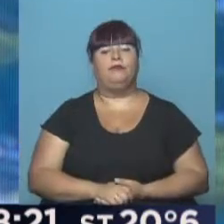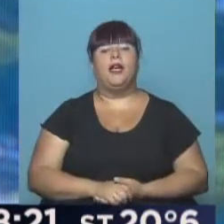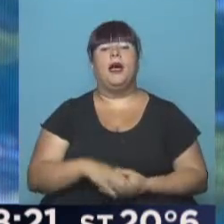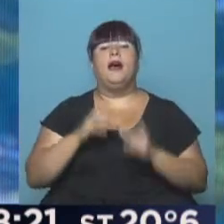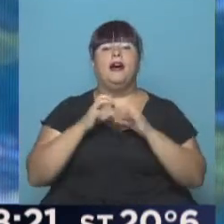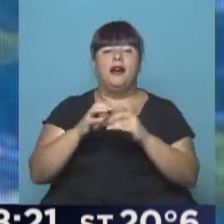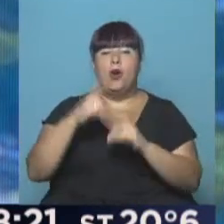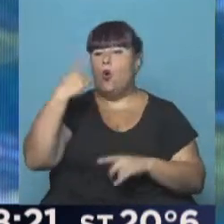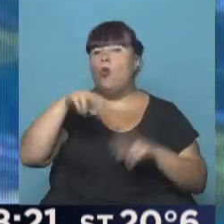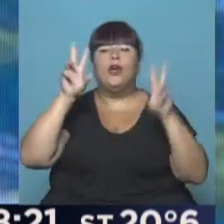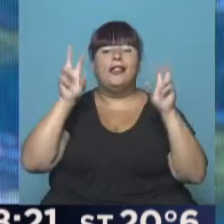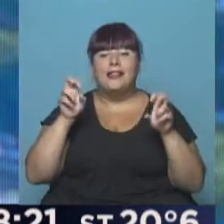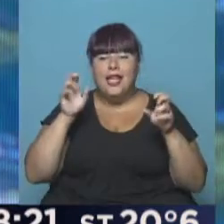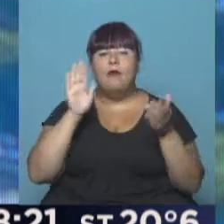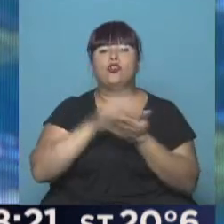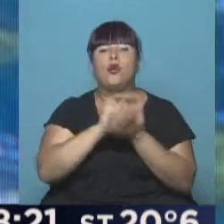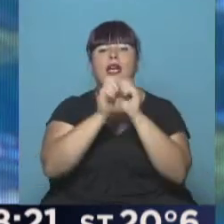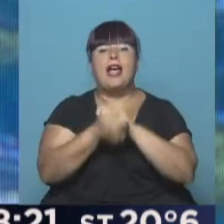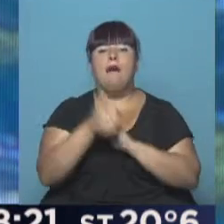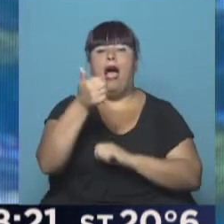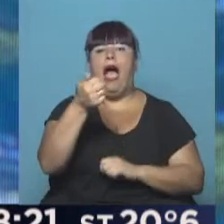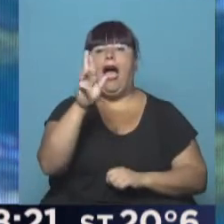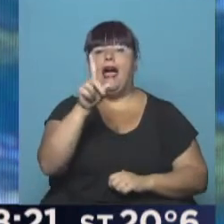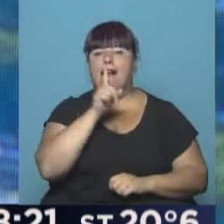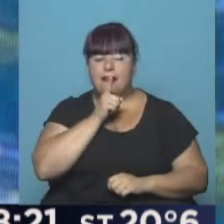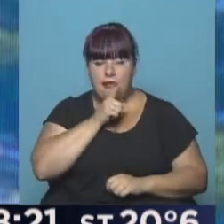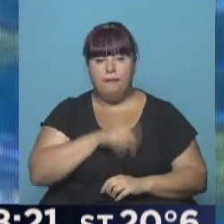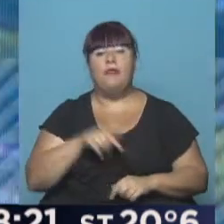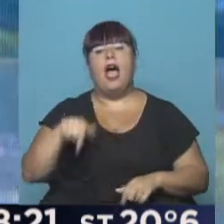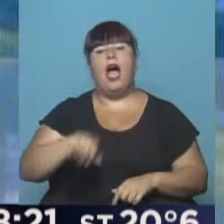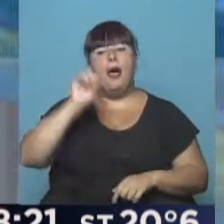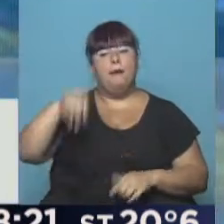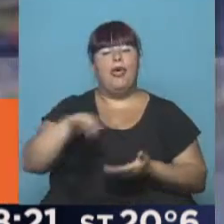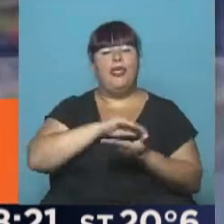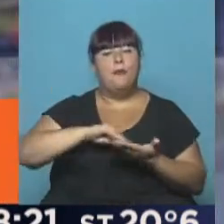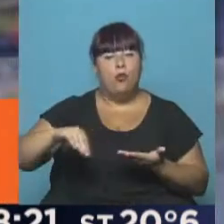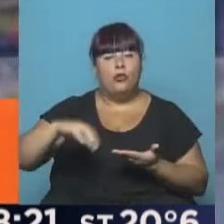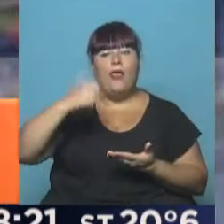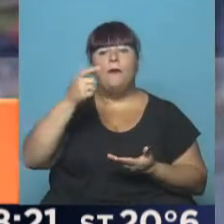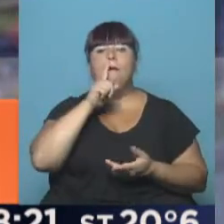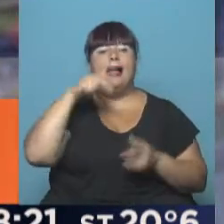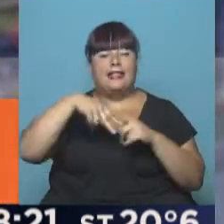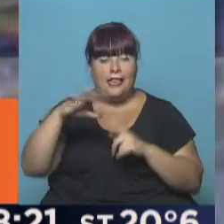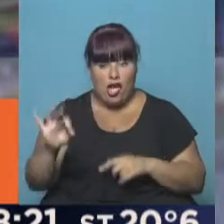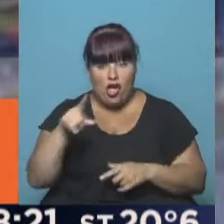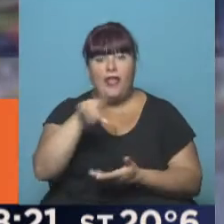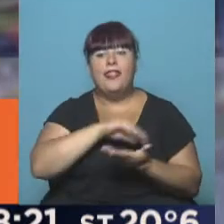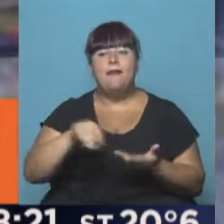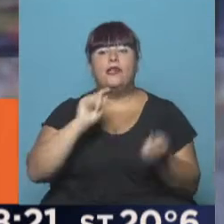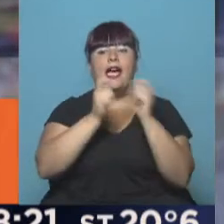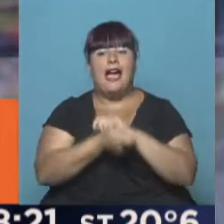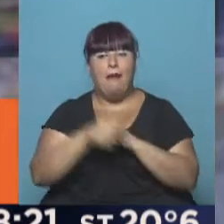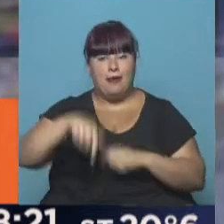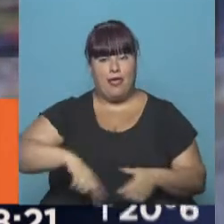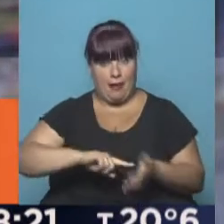único de los temas la modificación a la ley de riesgo de trabajo estamos junto al diputado jose luis patiño diputado de cambiemos por